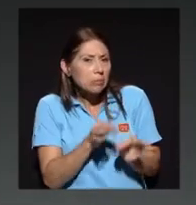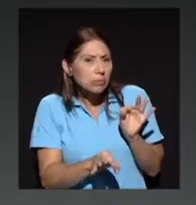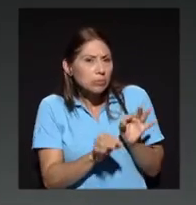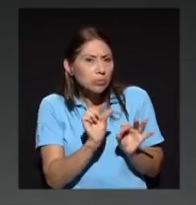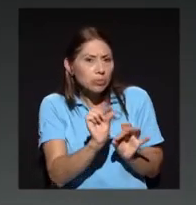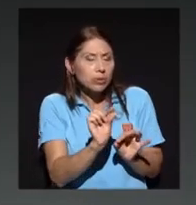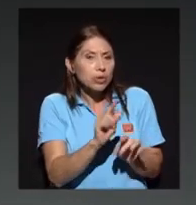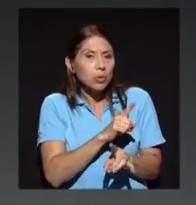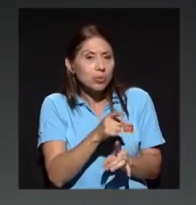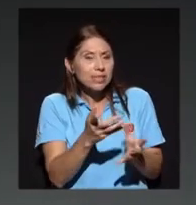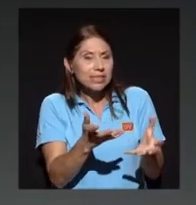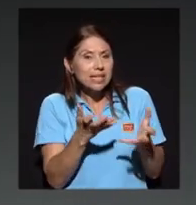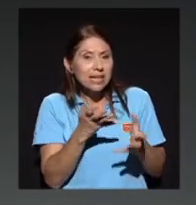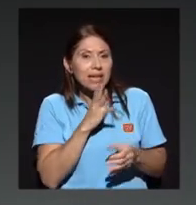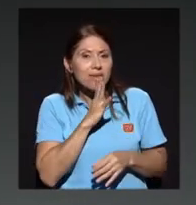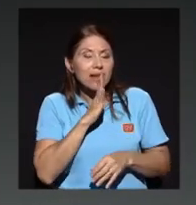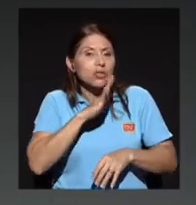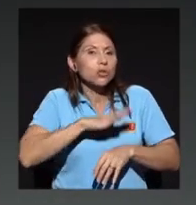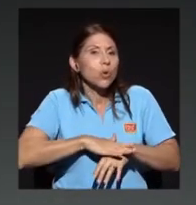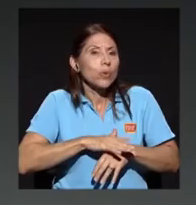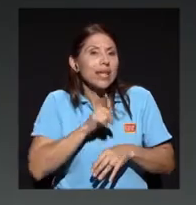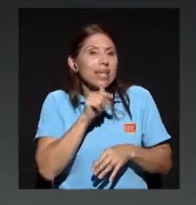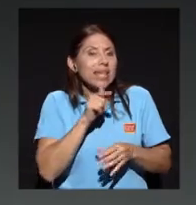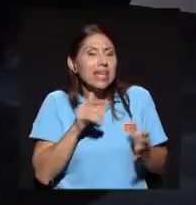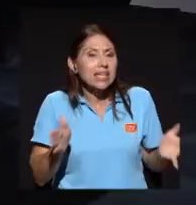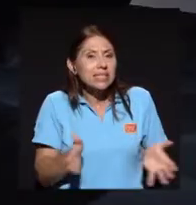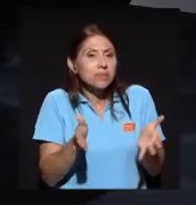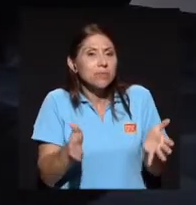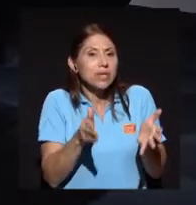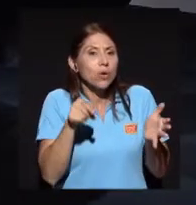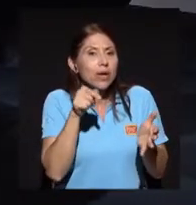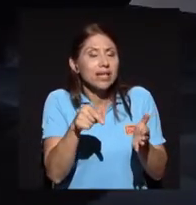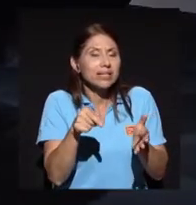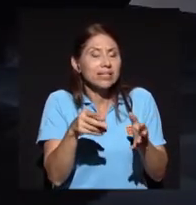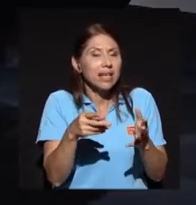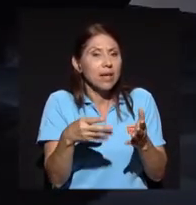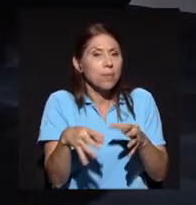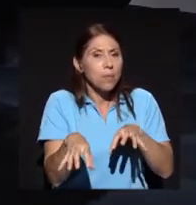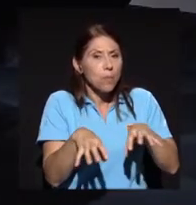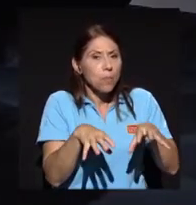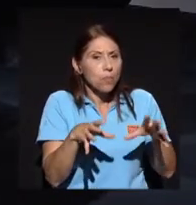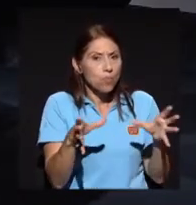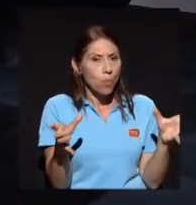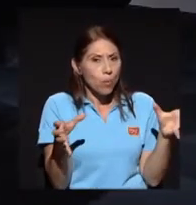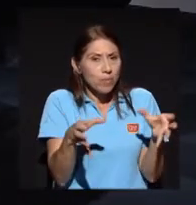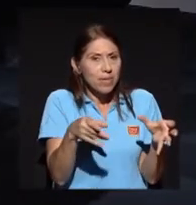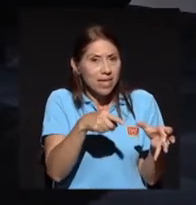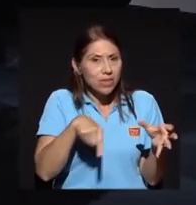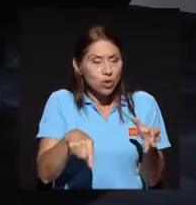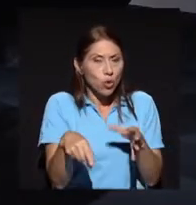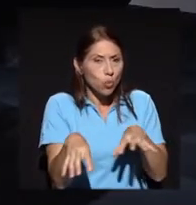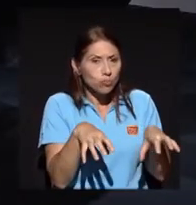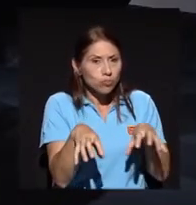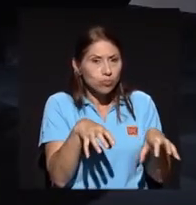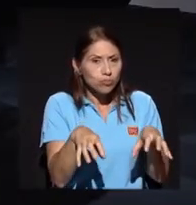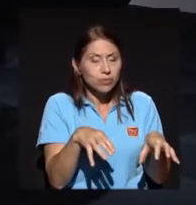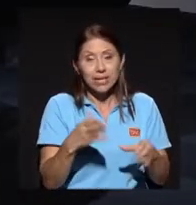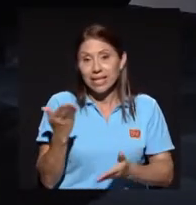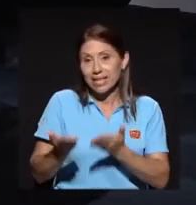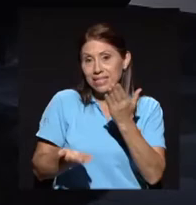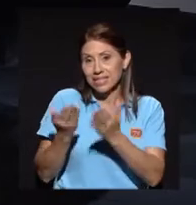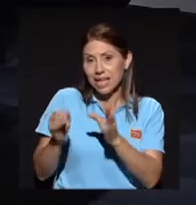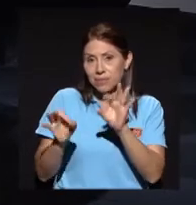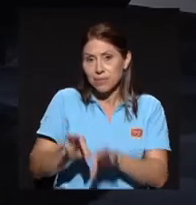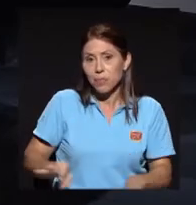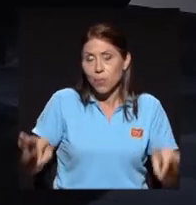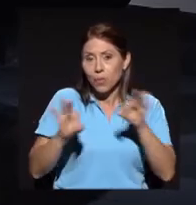consideración sobre quién inspiró este movimiento y quizás vale la pena recordar que quien